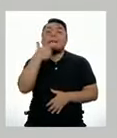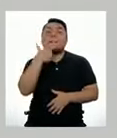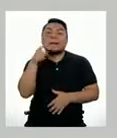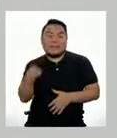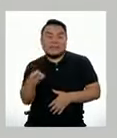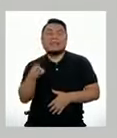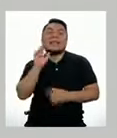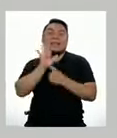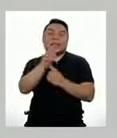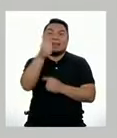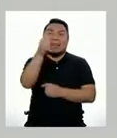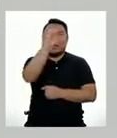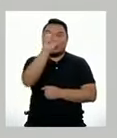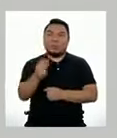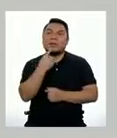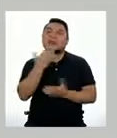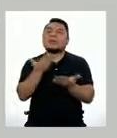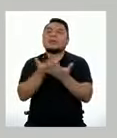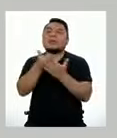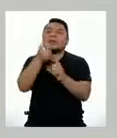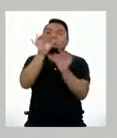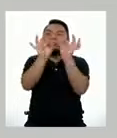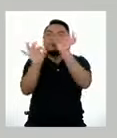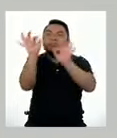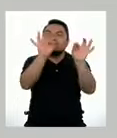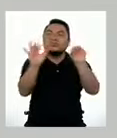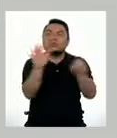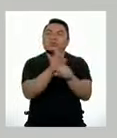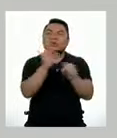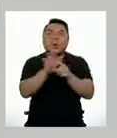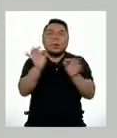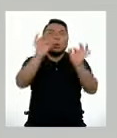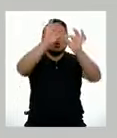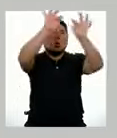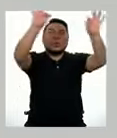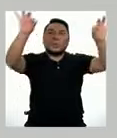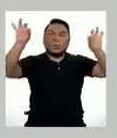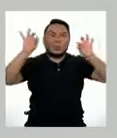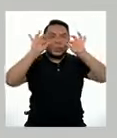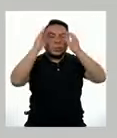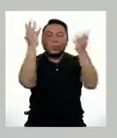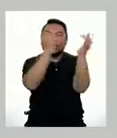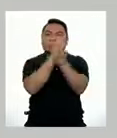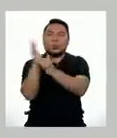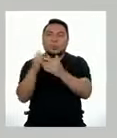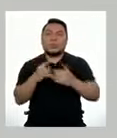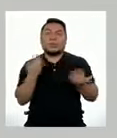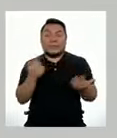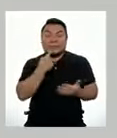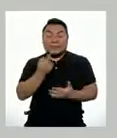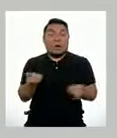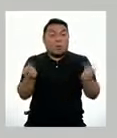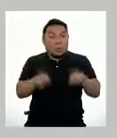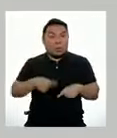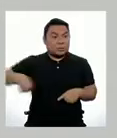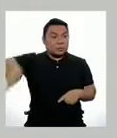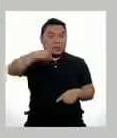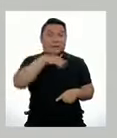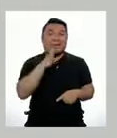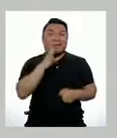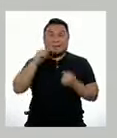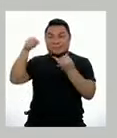amarillo indica que el 10% pertenece a las partículas totales en suspensión. Déjame contarte que cuando hablamos de